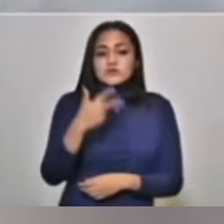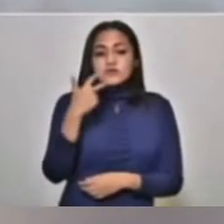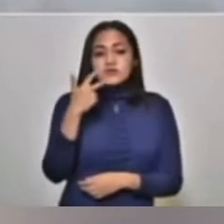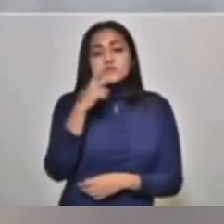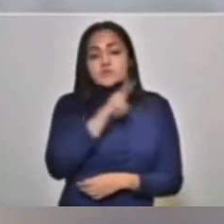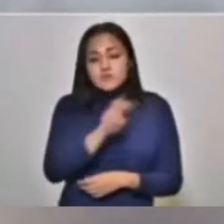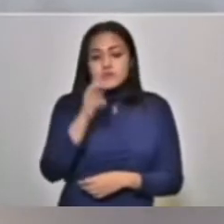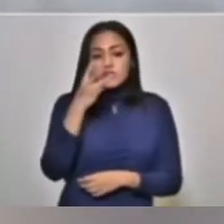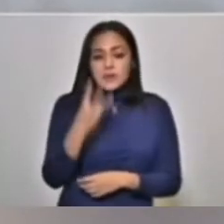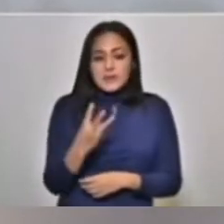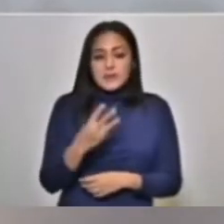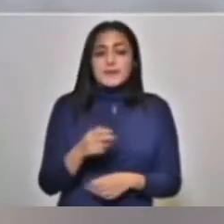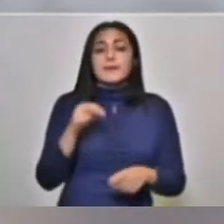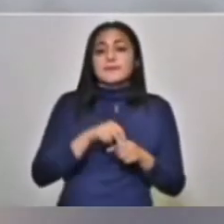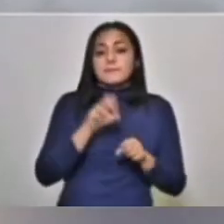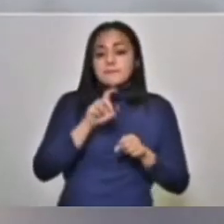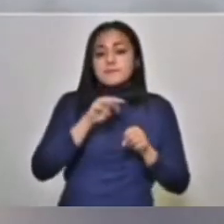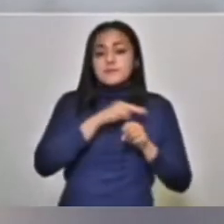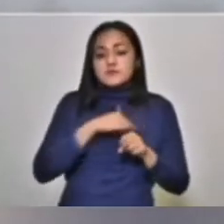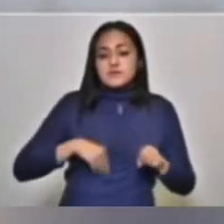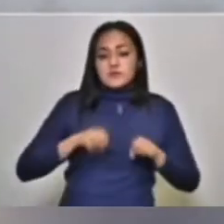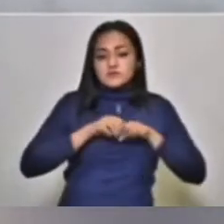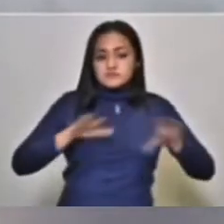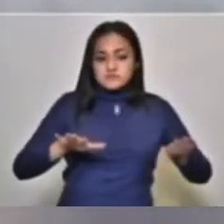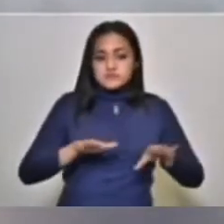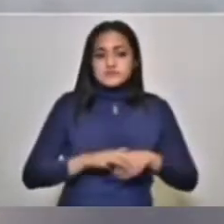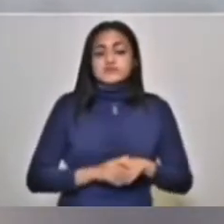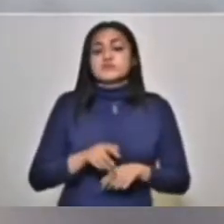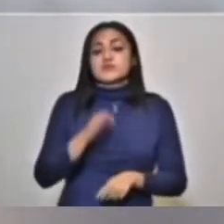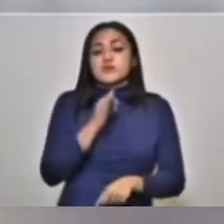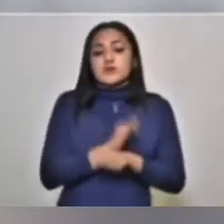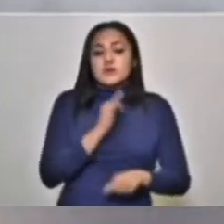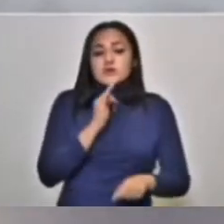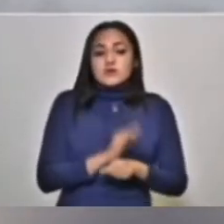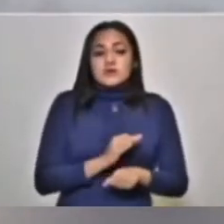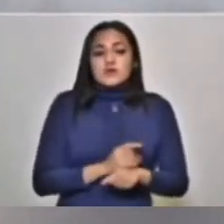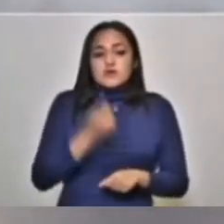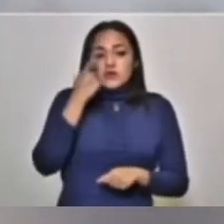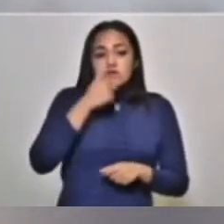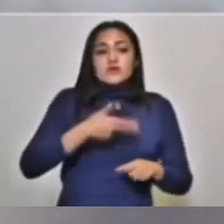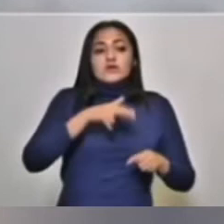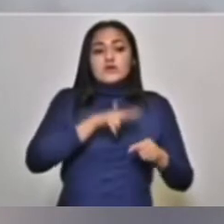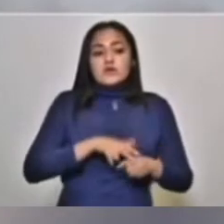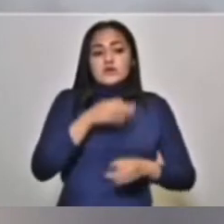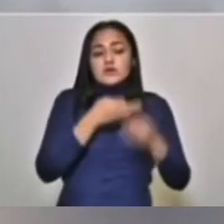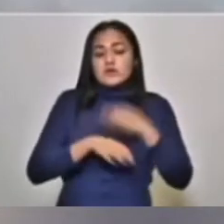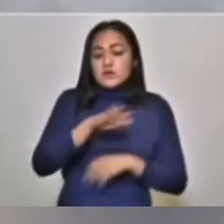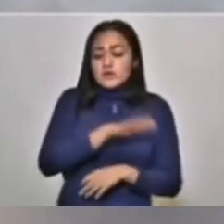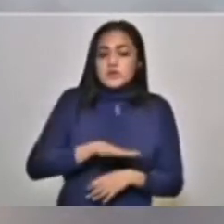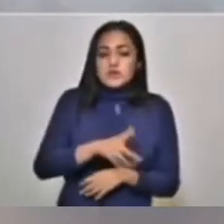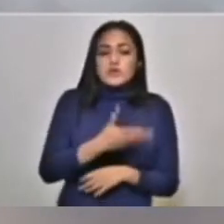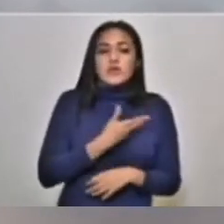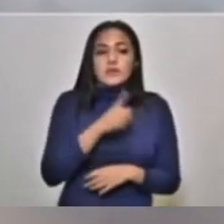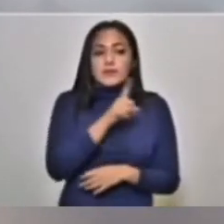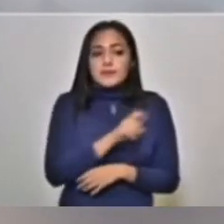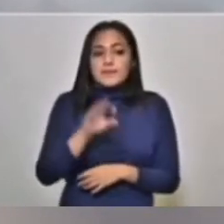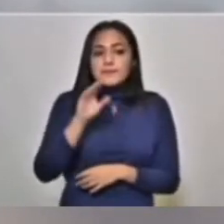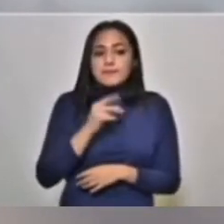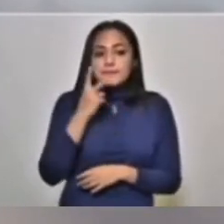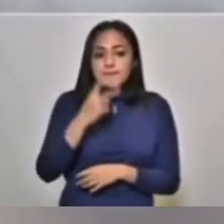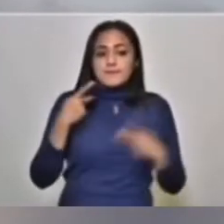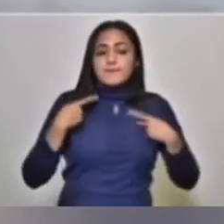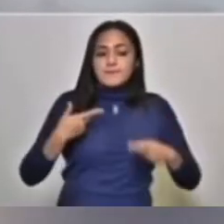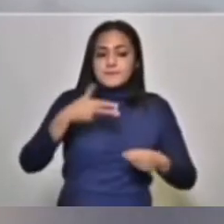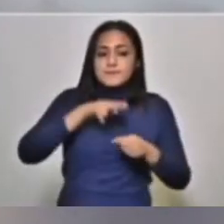distribuidos en 30 municipios en lo que respecta a la hospitalización en todo el sector tenemos 192